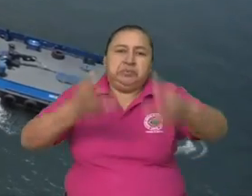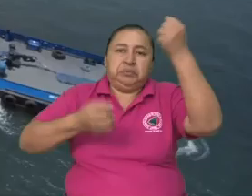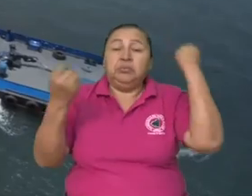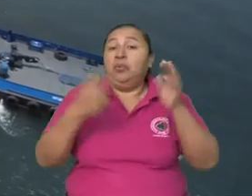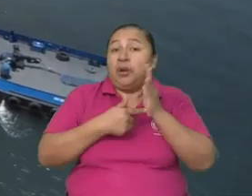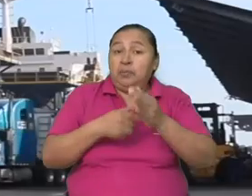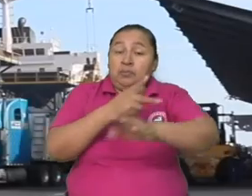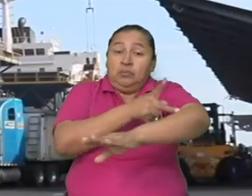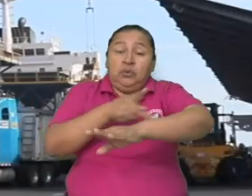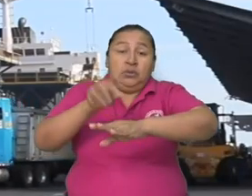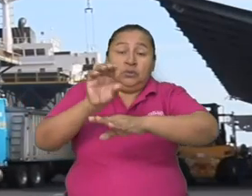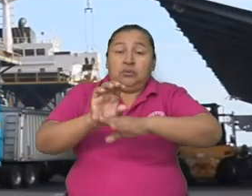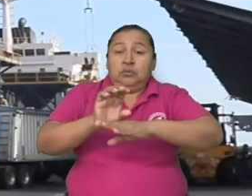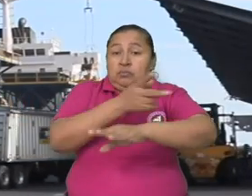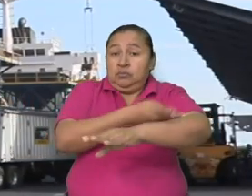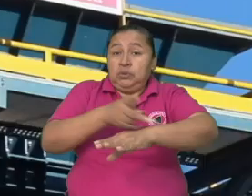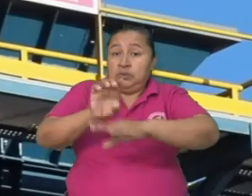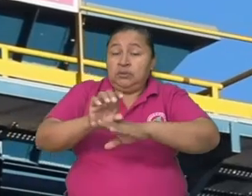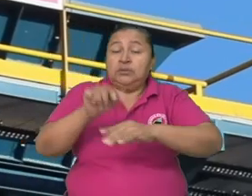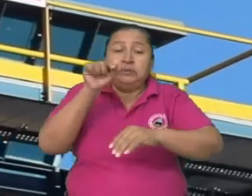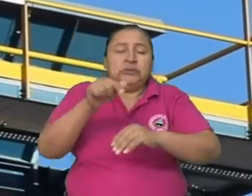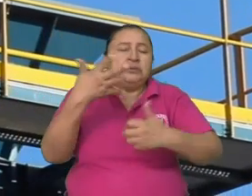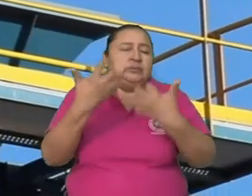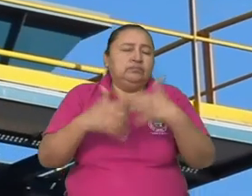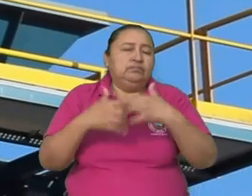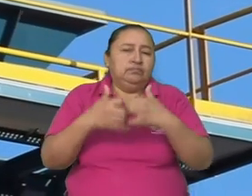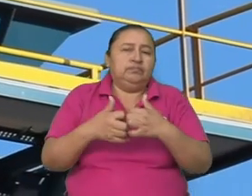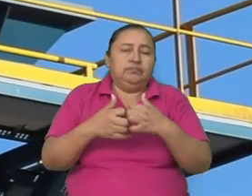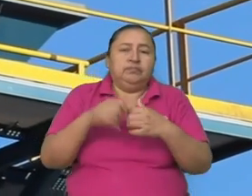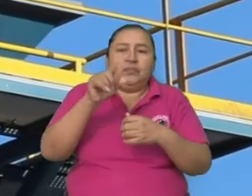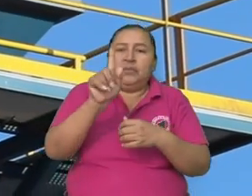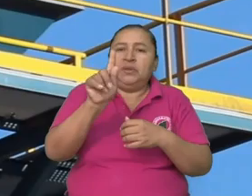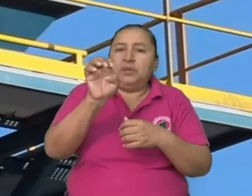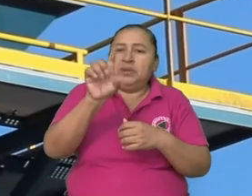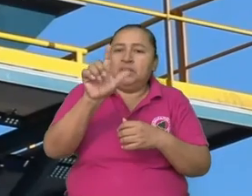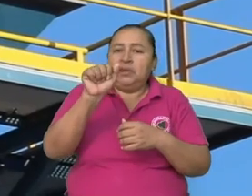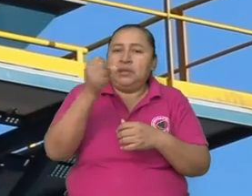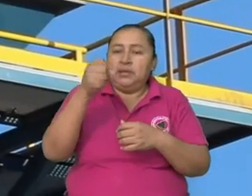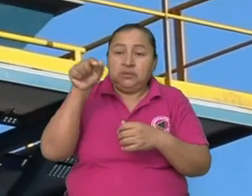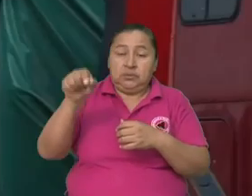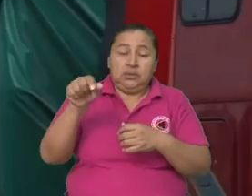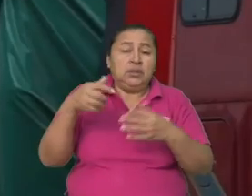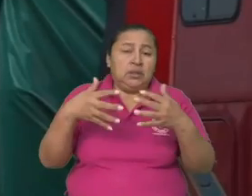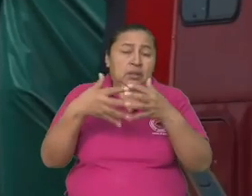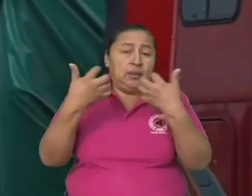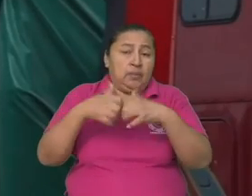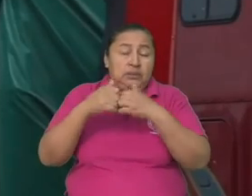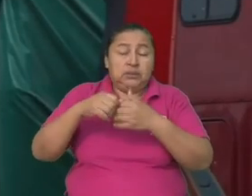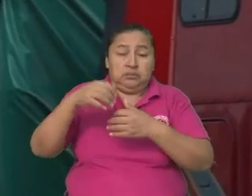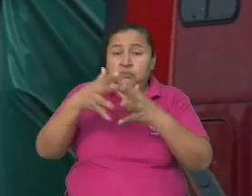Cabeza, la empresa de Laza, era una empresa americana que les la habían dado en